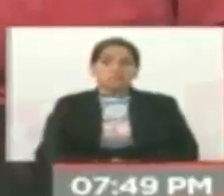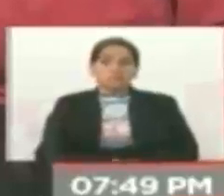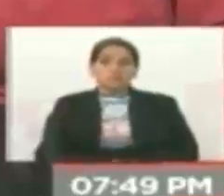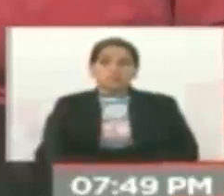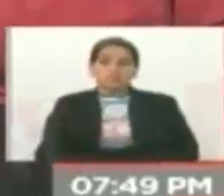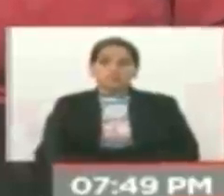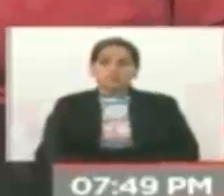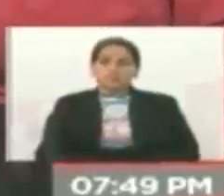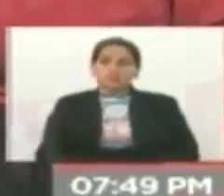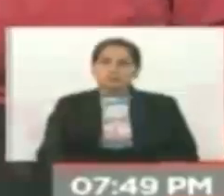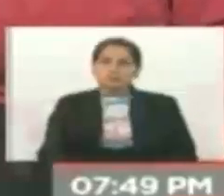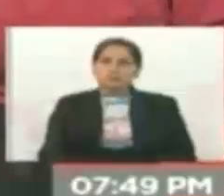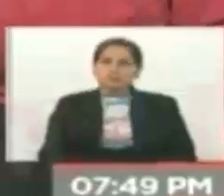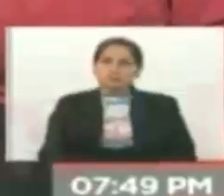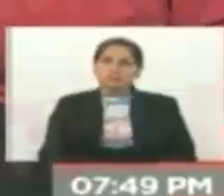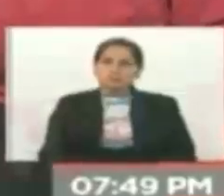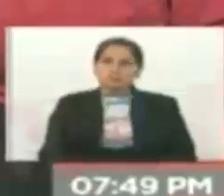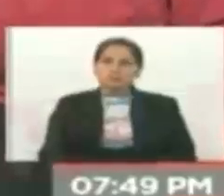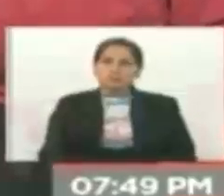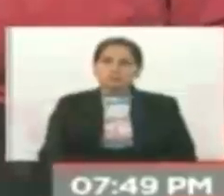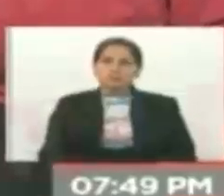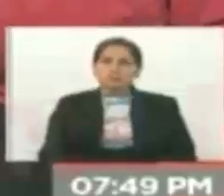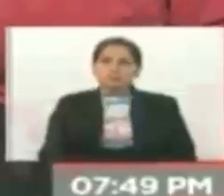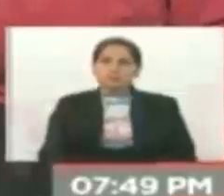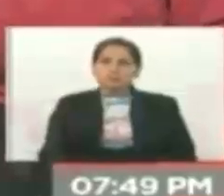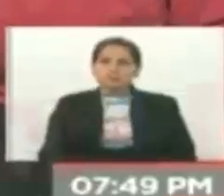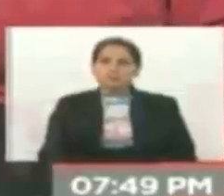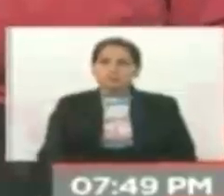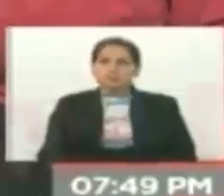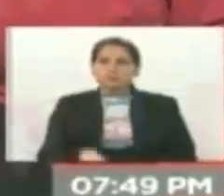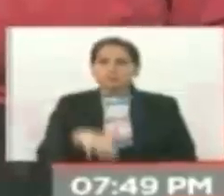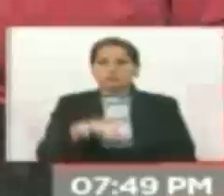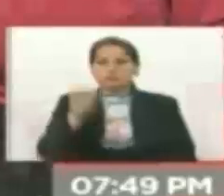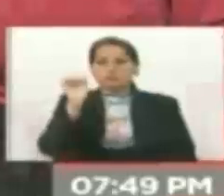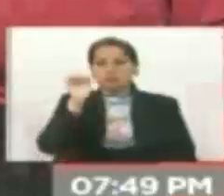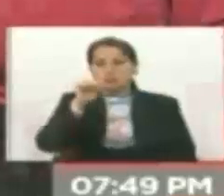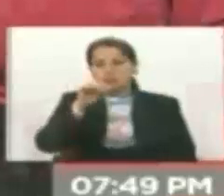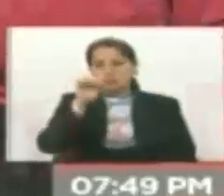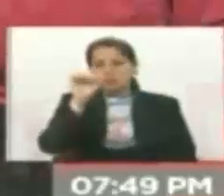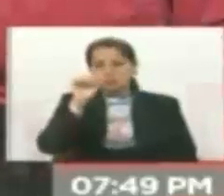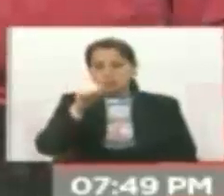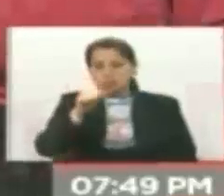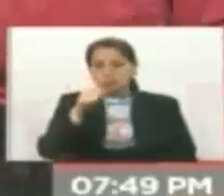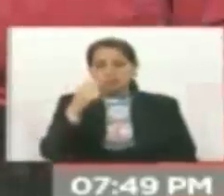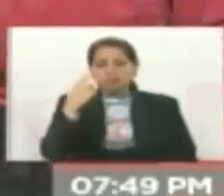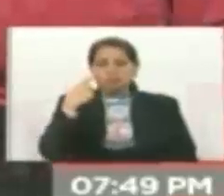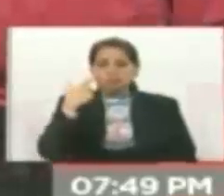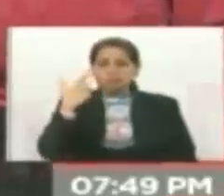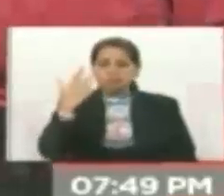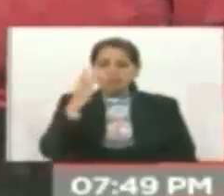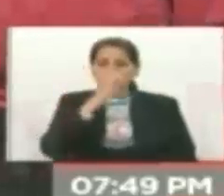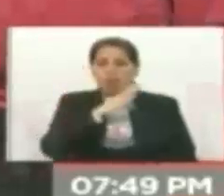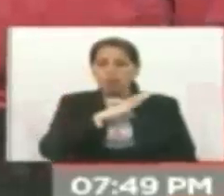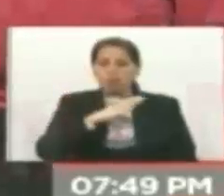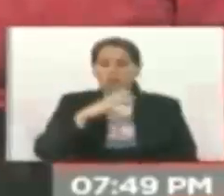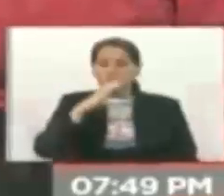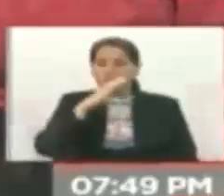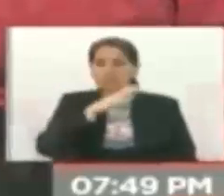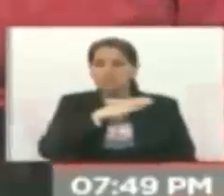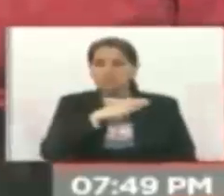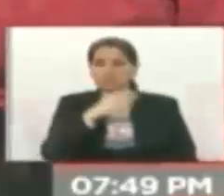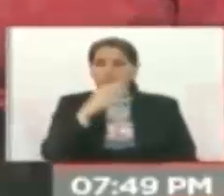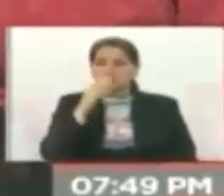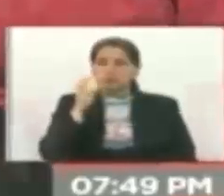para ganar en todos los estados, en todos los circuitos y en todas las listas en las próximas elecciones. Del viernes al domingo estará